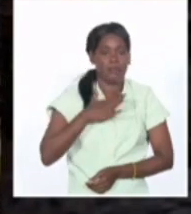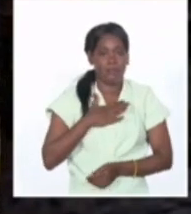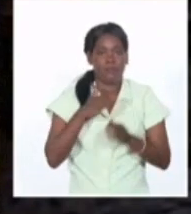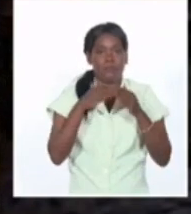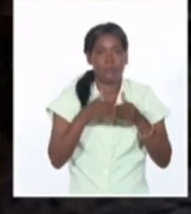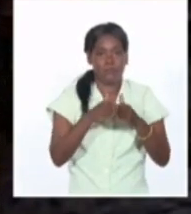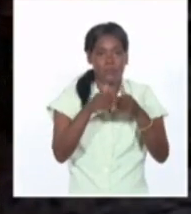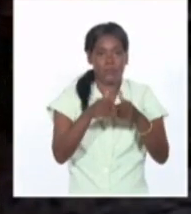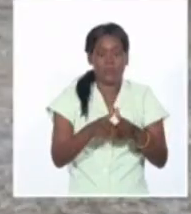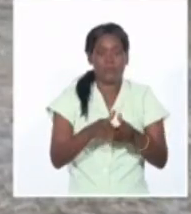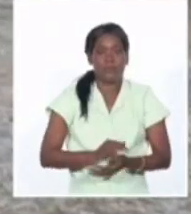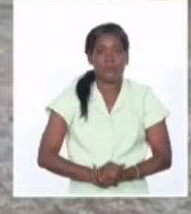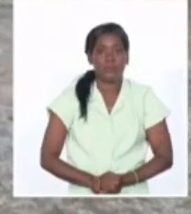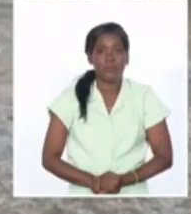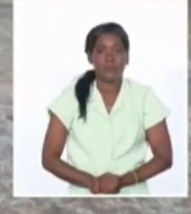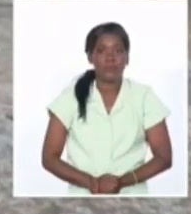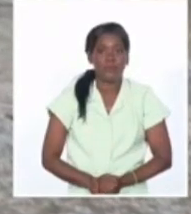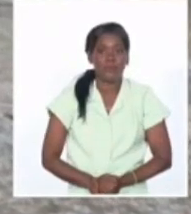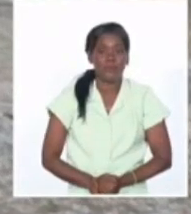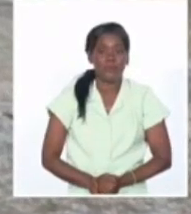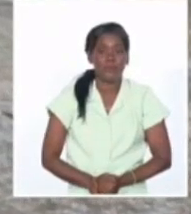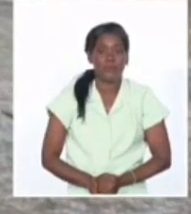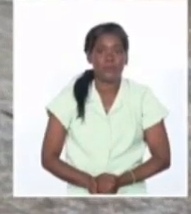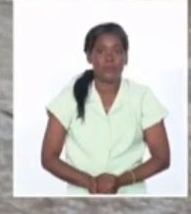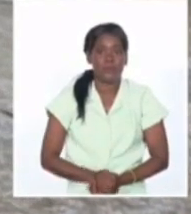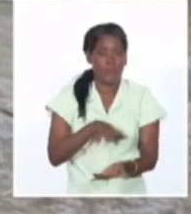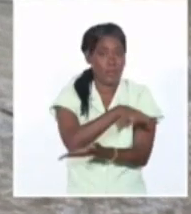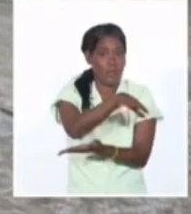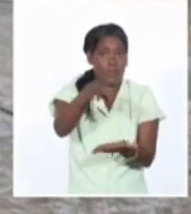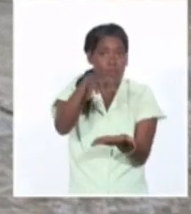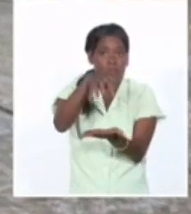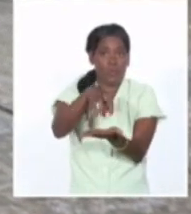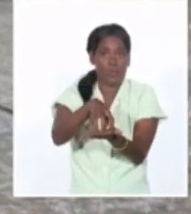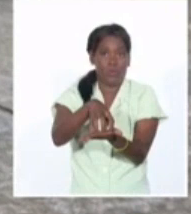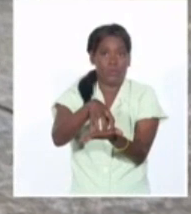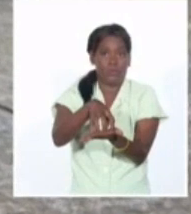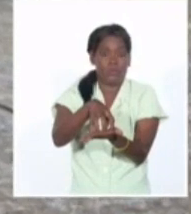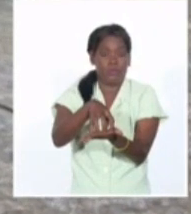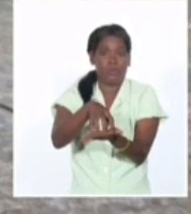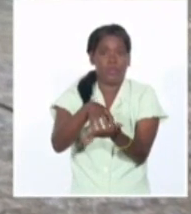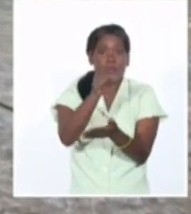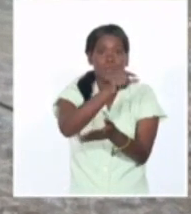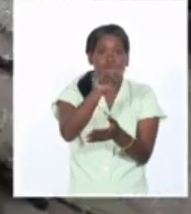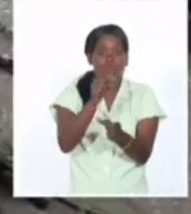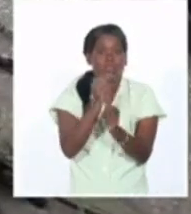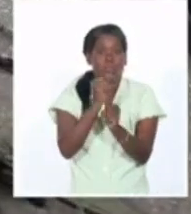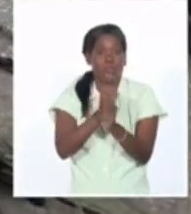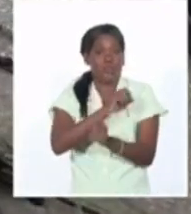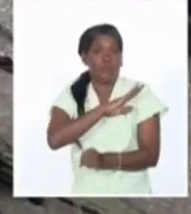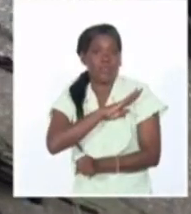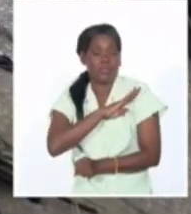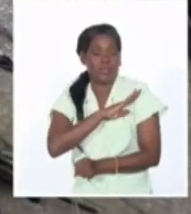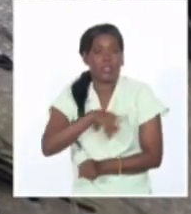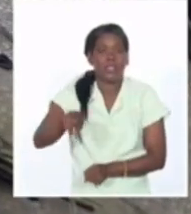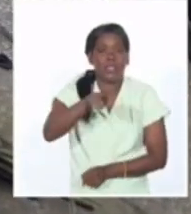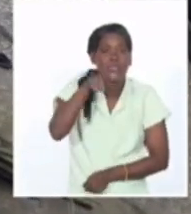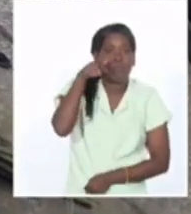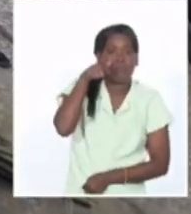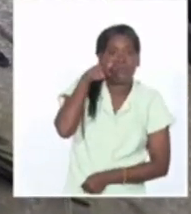de Jiguaní. Actualmente en ese territorio el Grupo Temporal de Trabajo evalúa los daños y se mantiene la